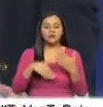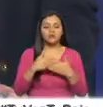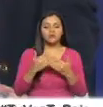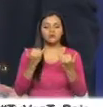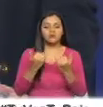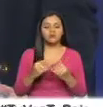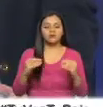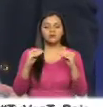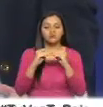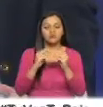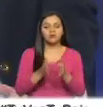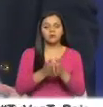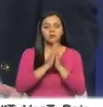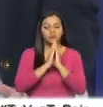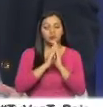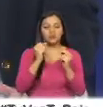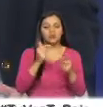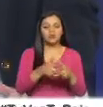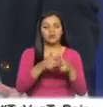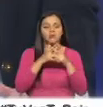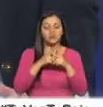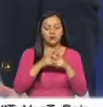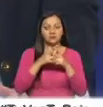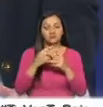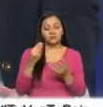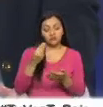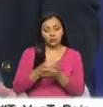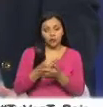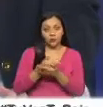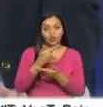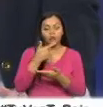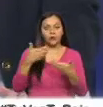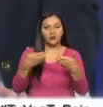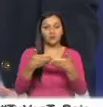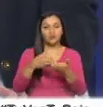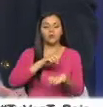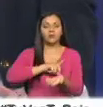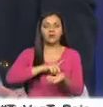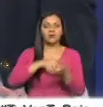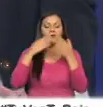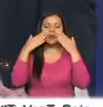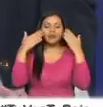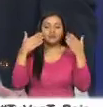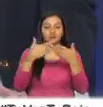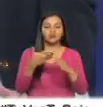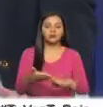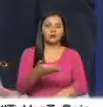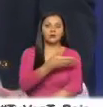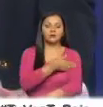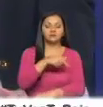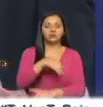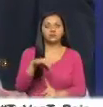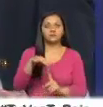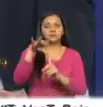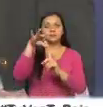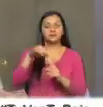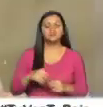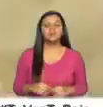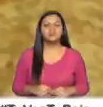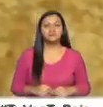salud solicitar financiamiento para adquirir equipos médicos para atención primaria y de especialidad.